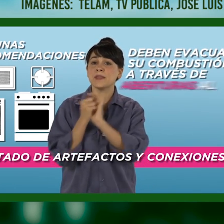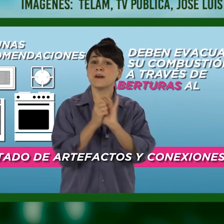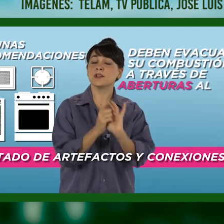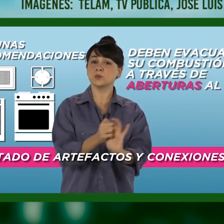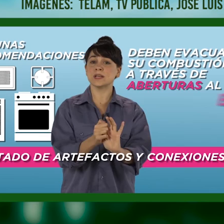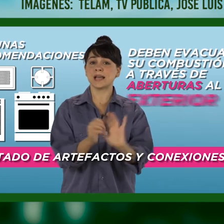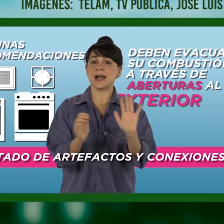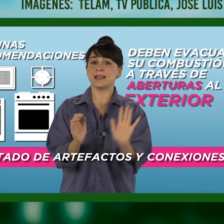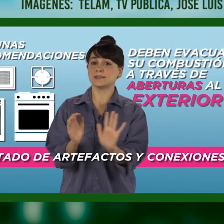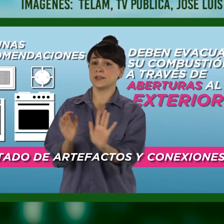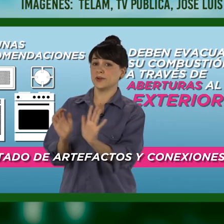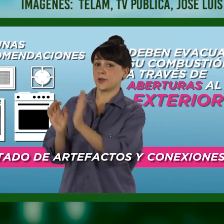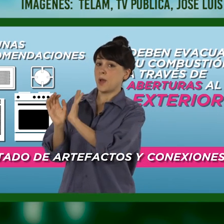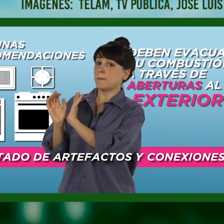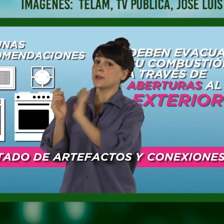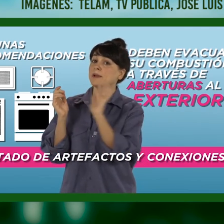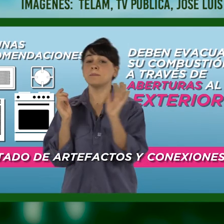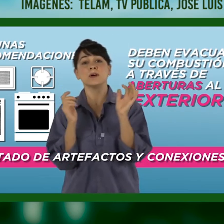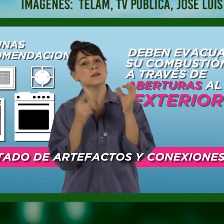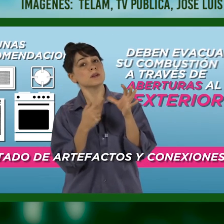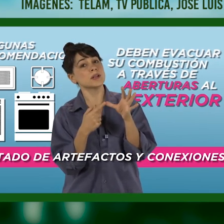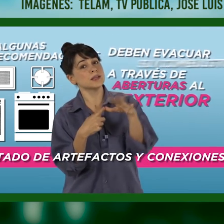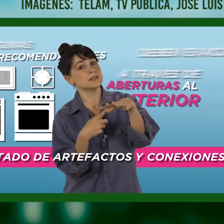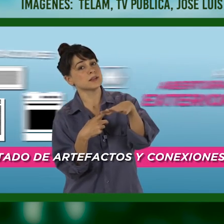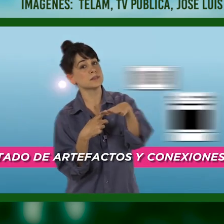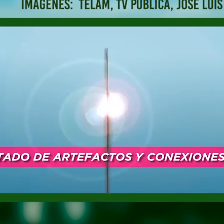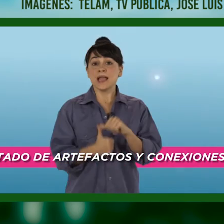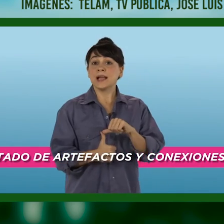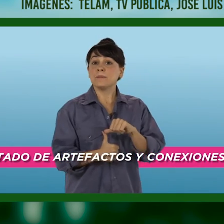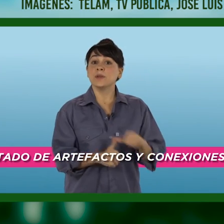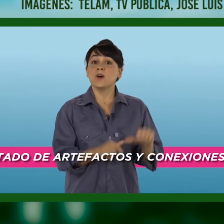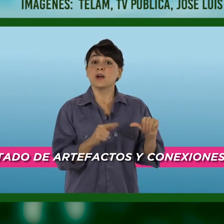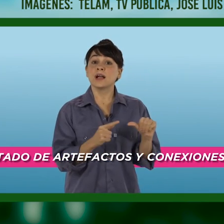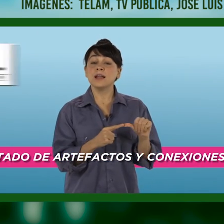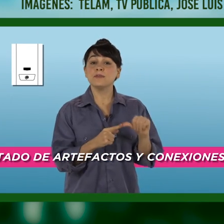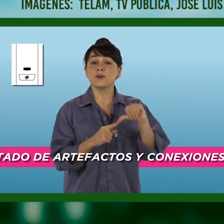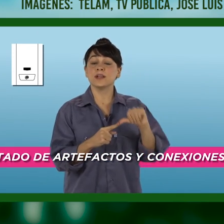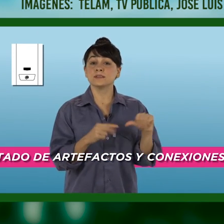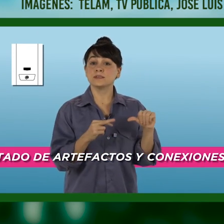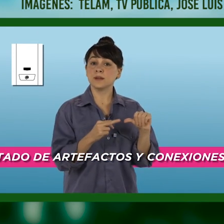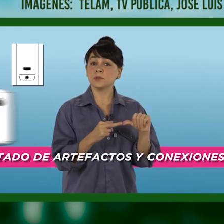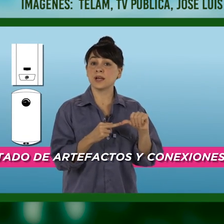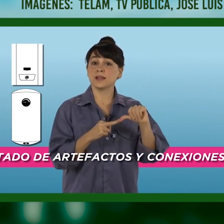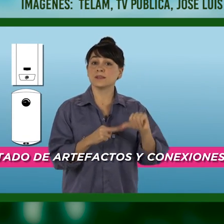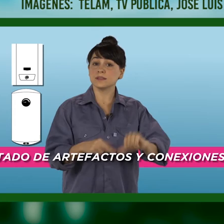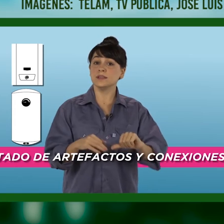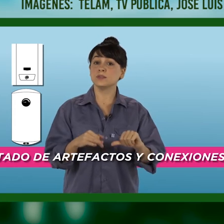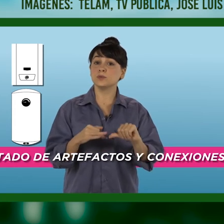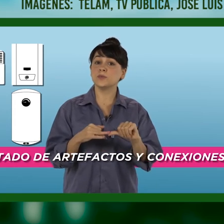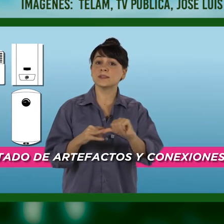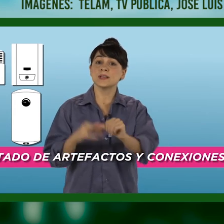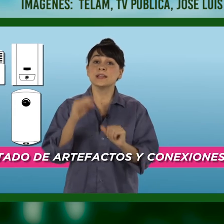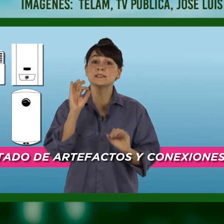se constituye o se nutre del dinero del cargo fijo que hay en la factura de gas. De manera